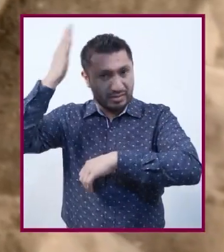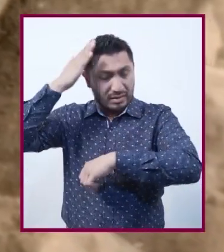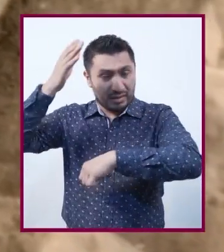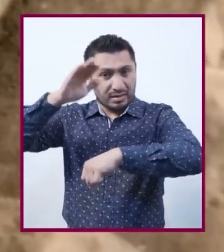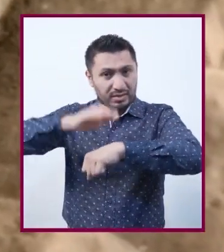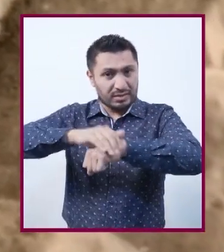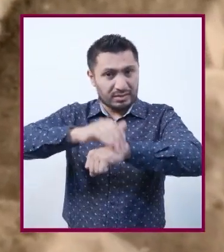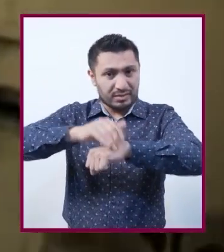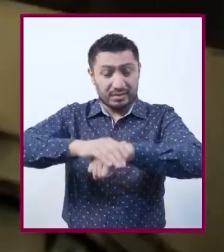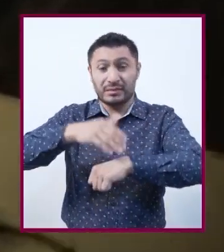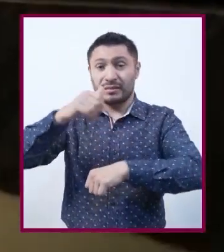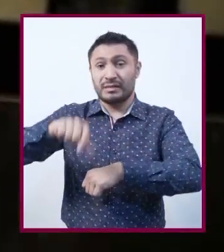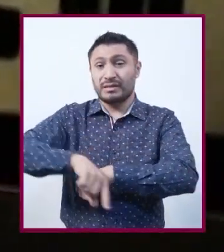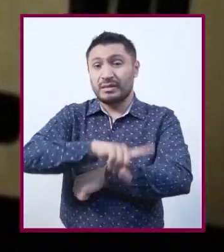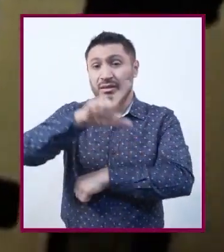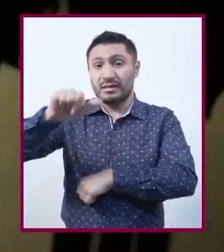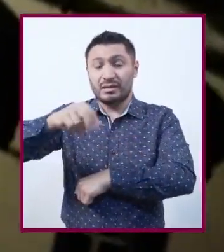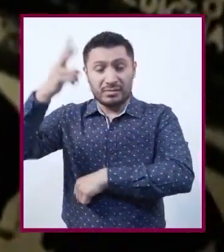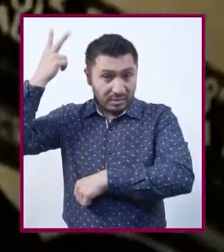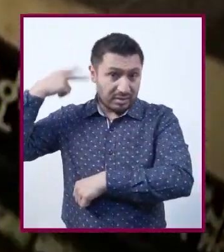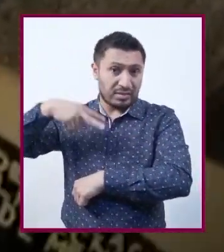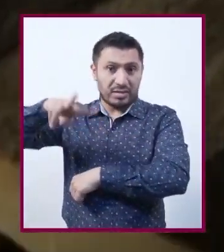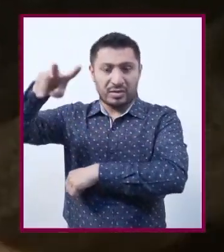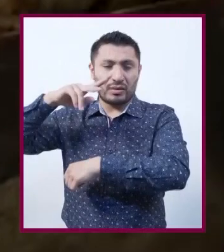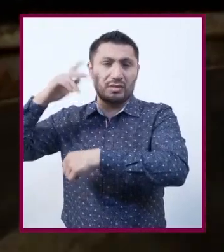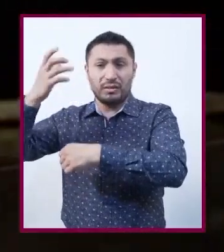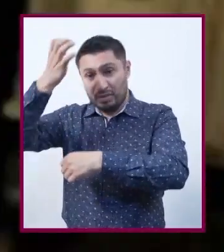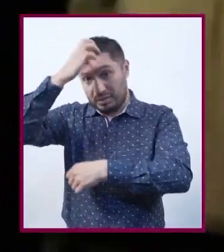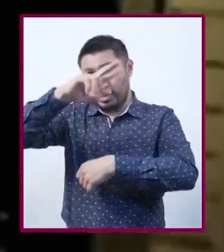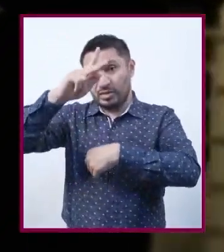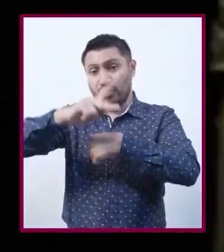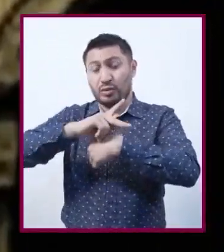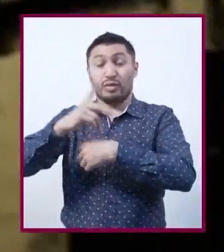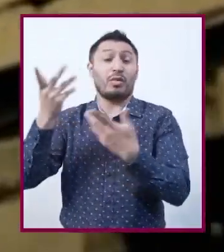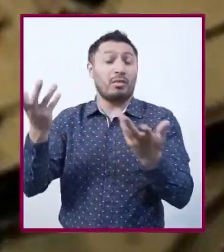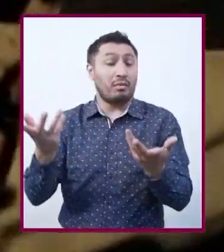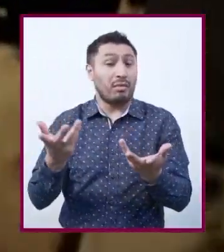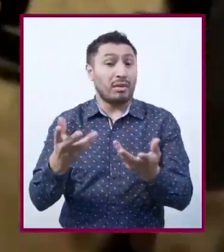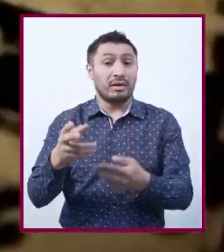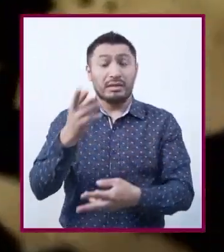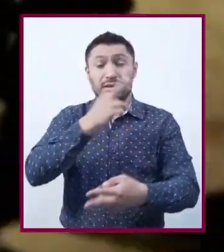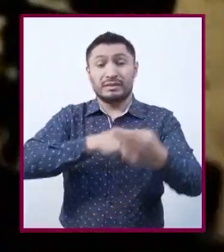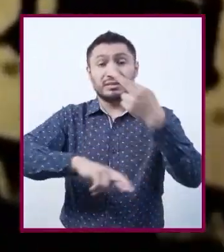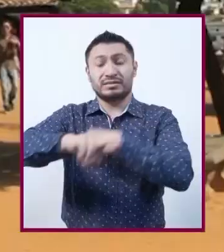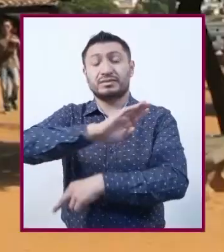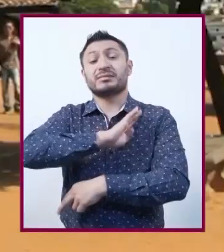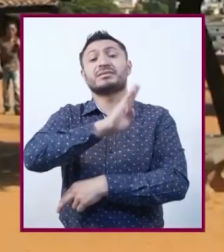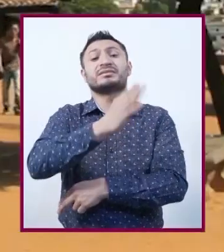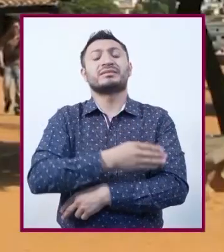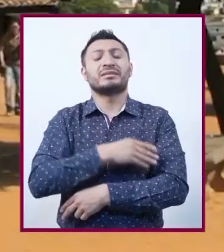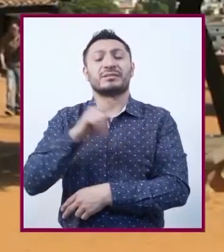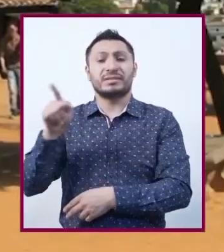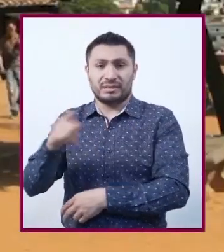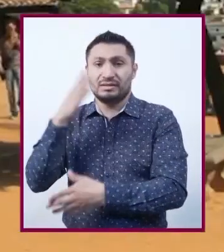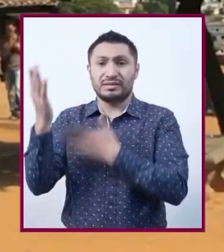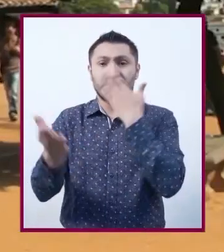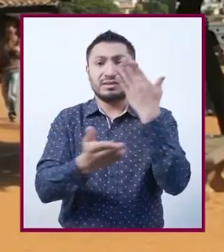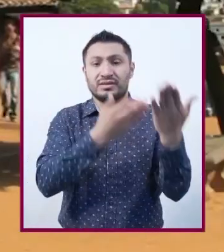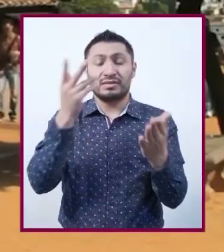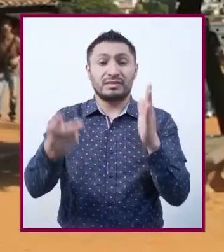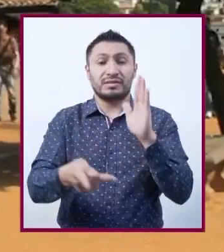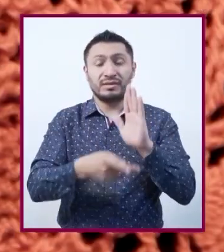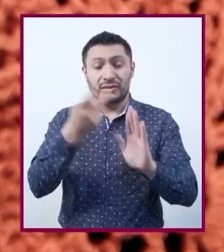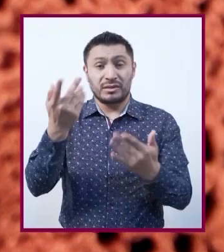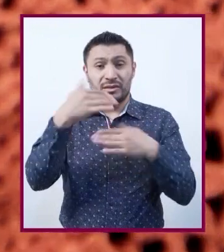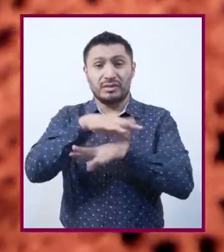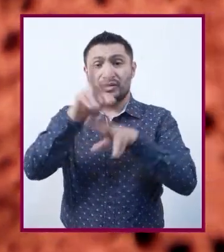y, posteriormente, viajó por diferentes partes de Europa. De regreso a España, Tomás retomó sus estudios en